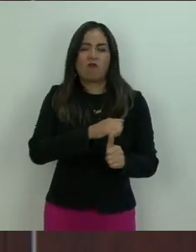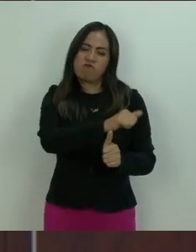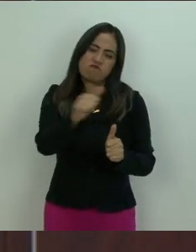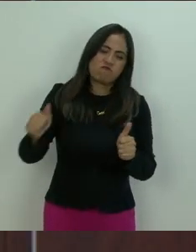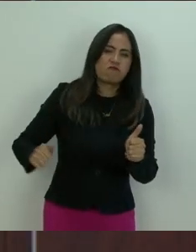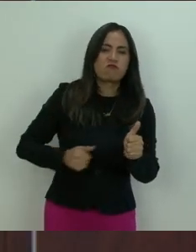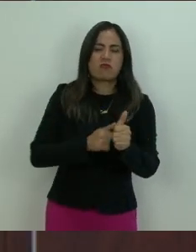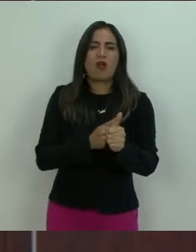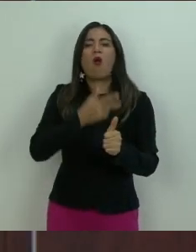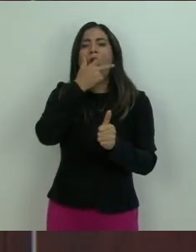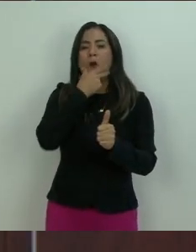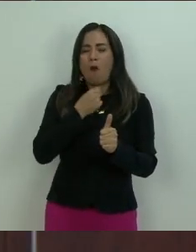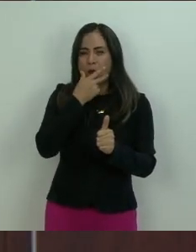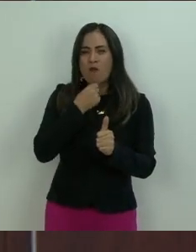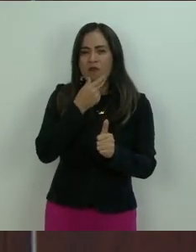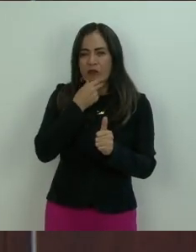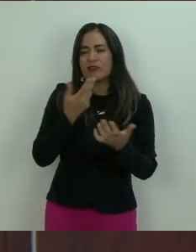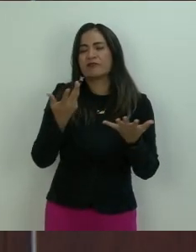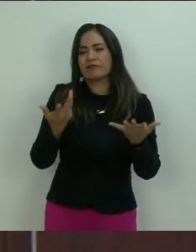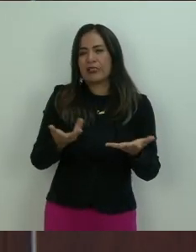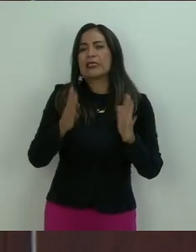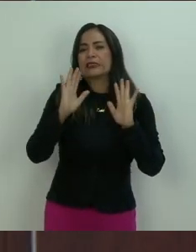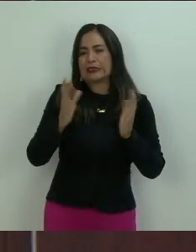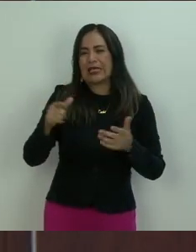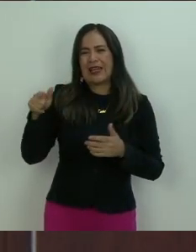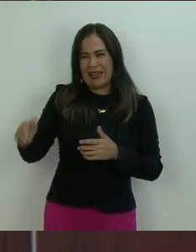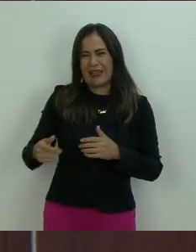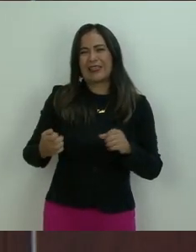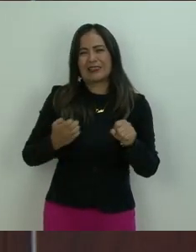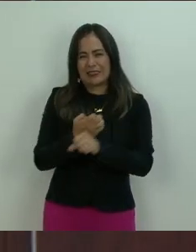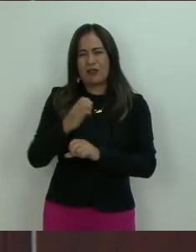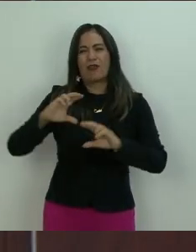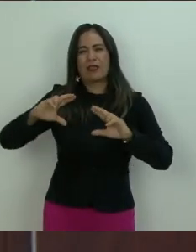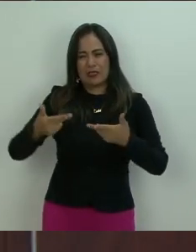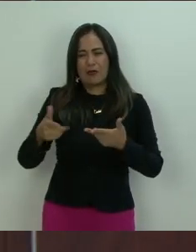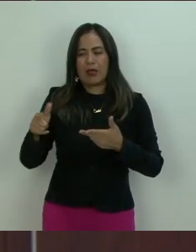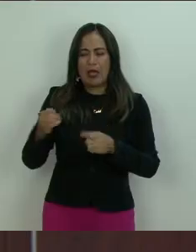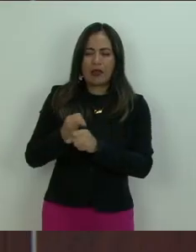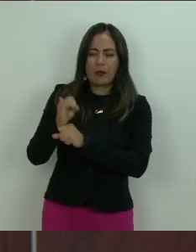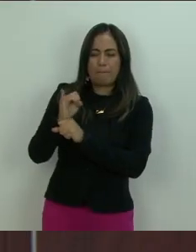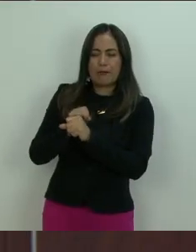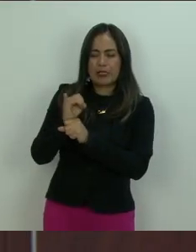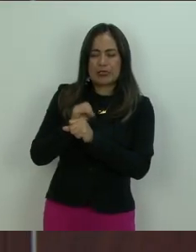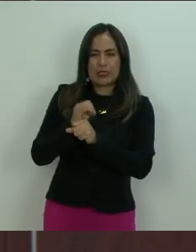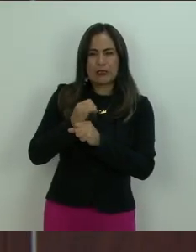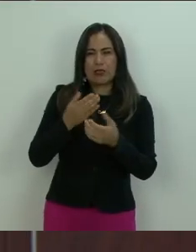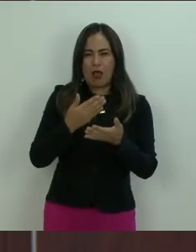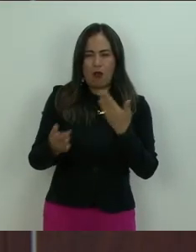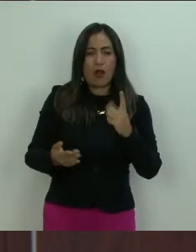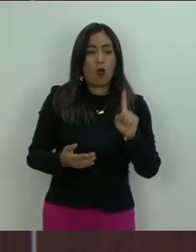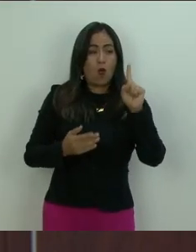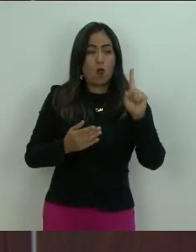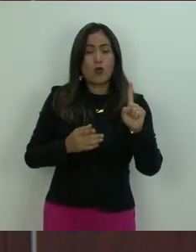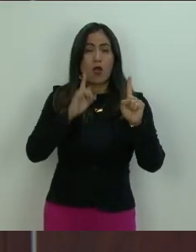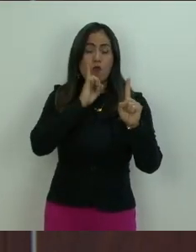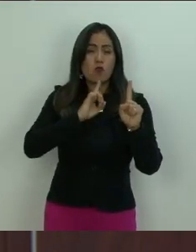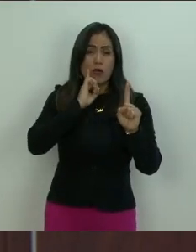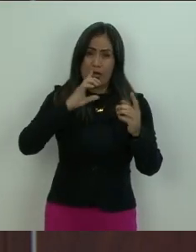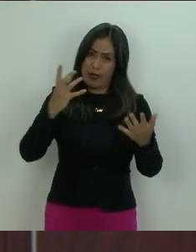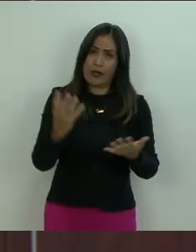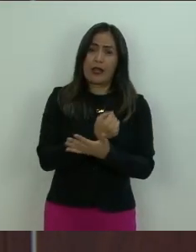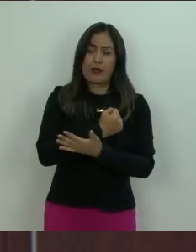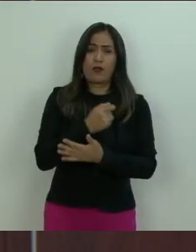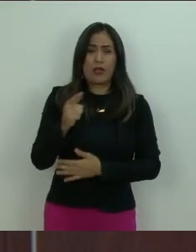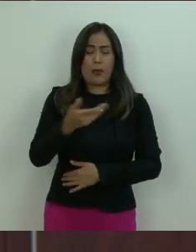estoy particularmente hablando de casos documentados en Chiapas, en donde hoy en día hay una mujer que ganó la elección, que es